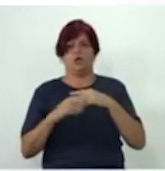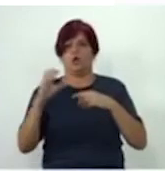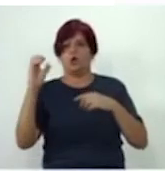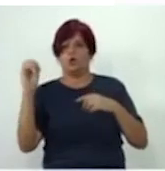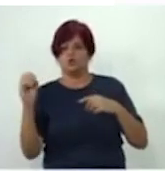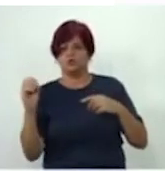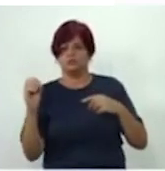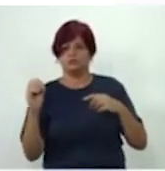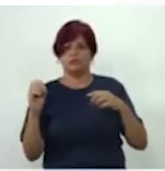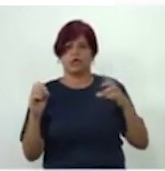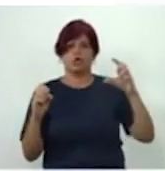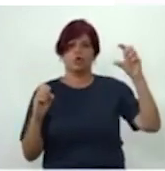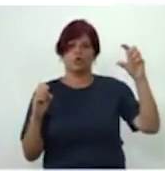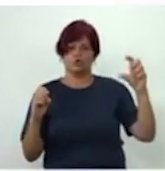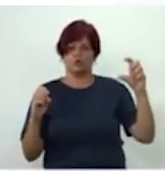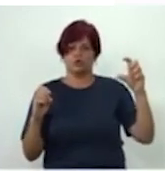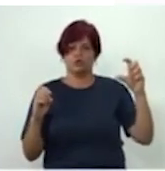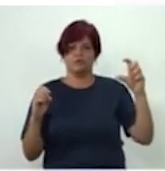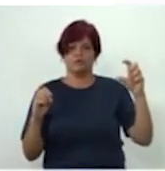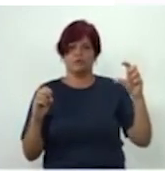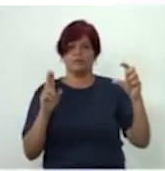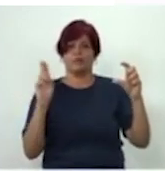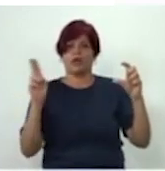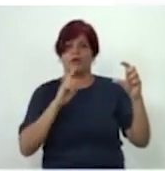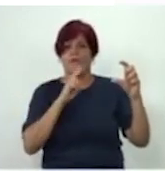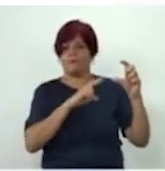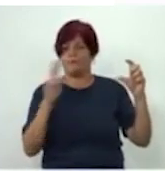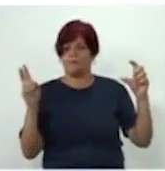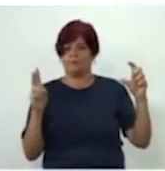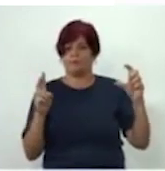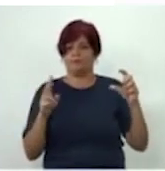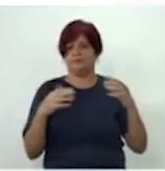y continente, de acuerdo al